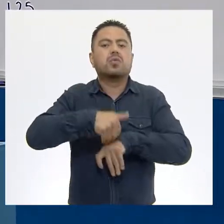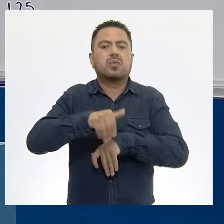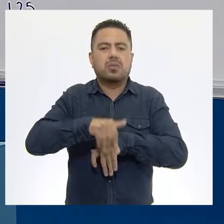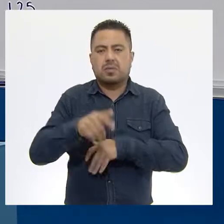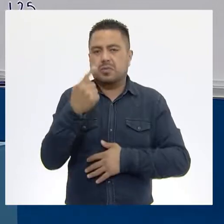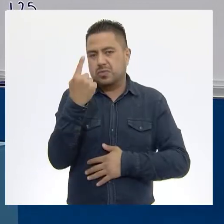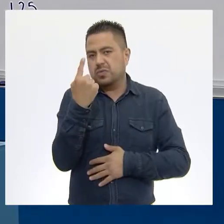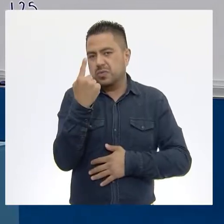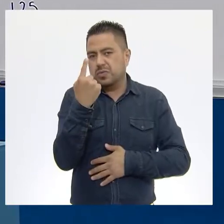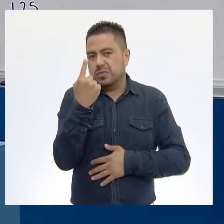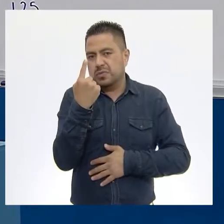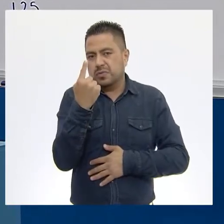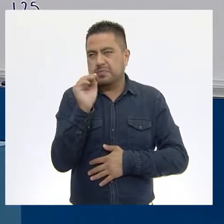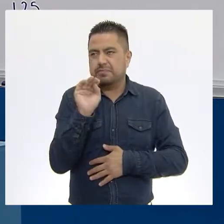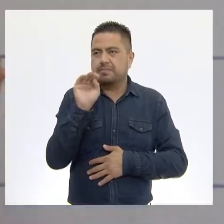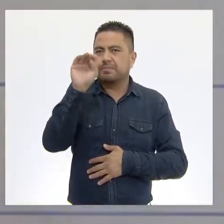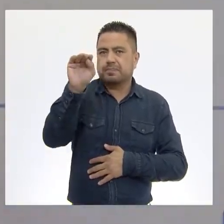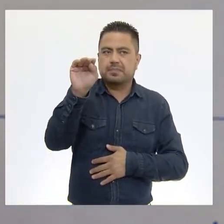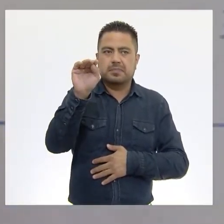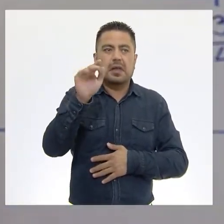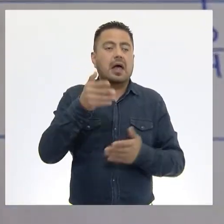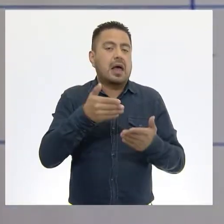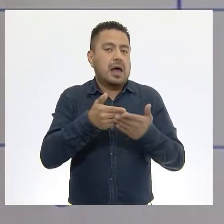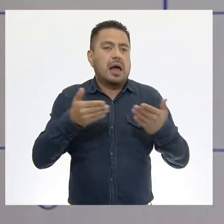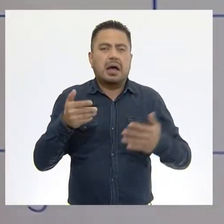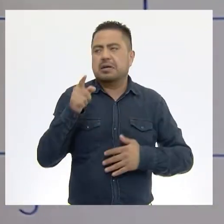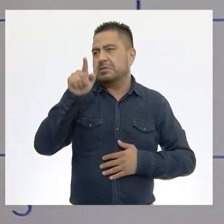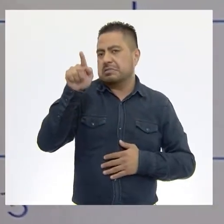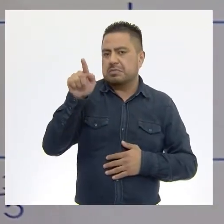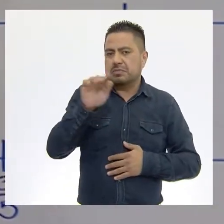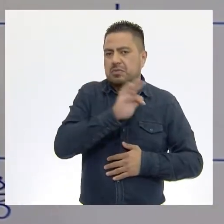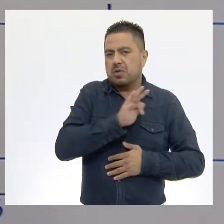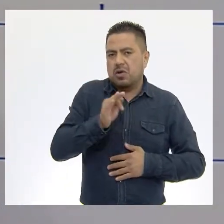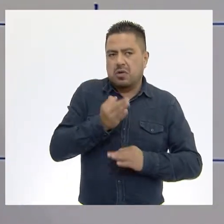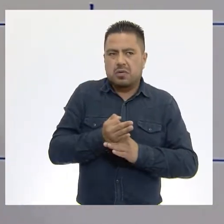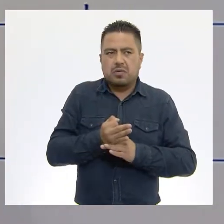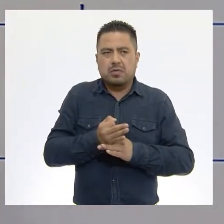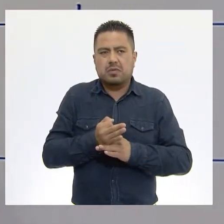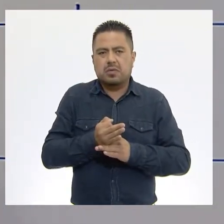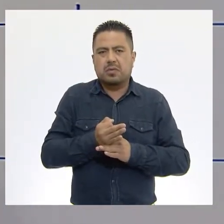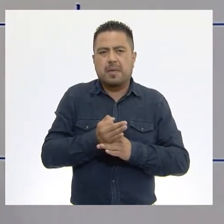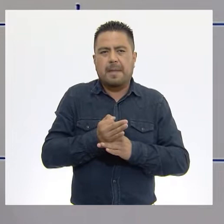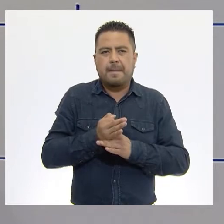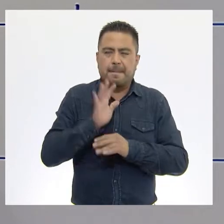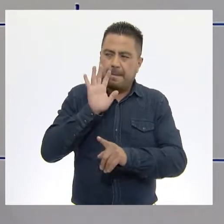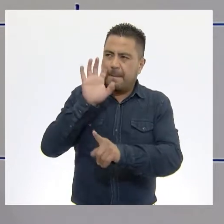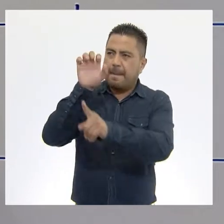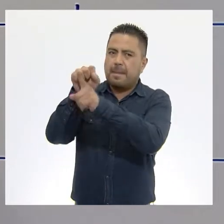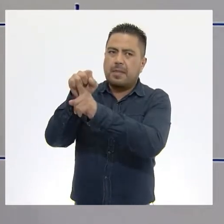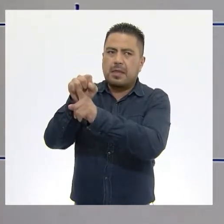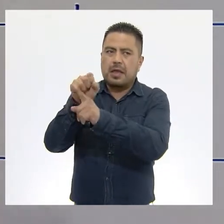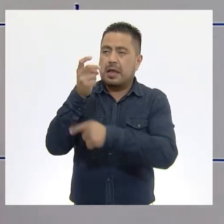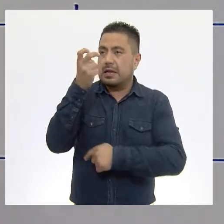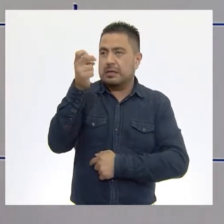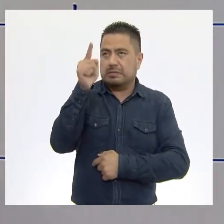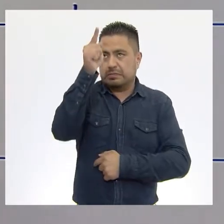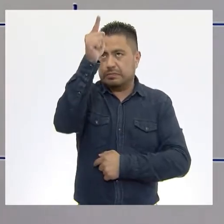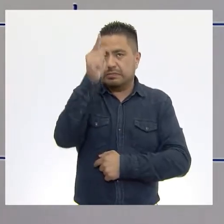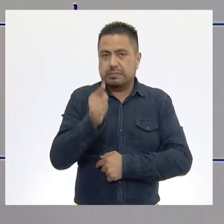sería donde estaría el número 1. Entonces, de esa manera, podríamos ubicar aquí,